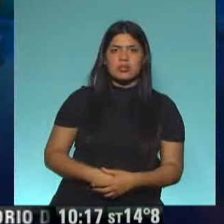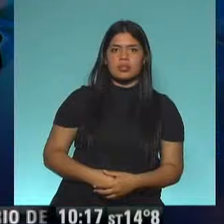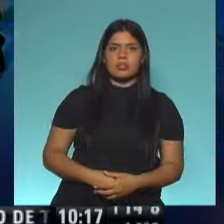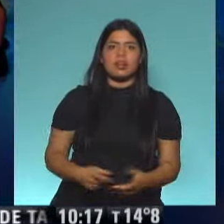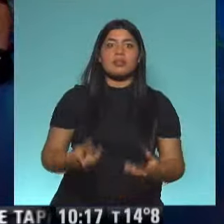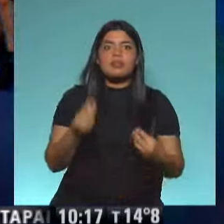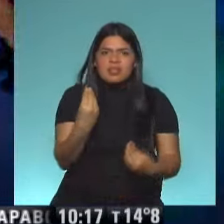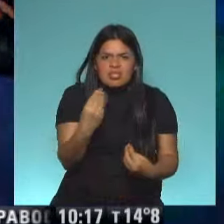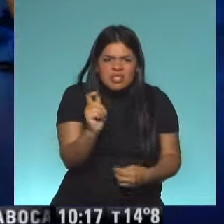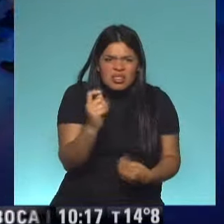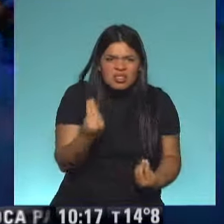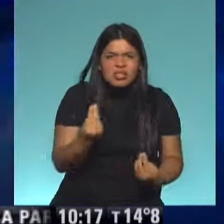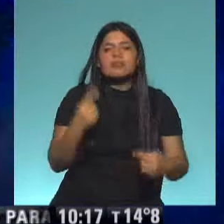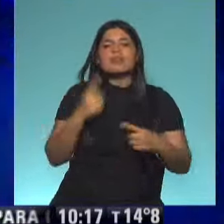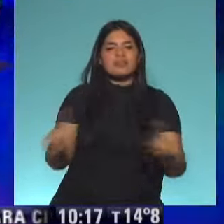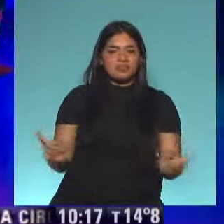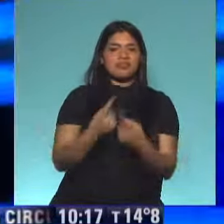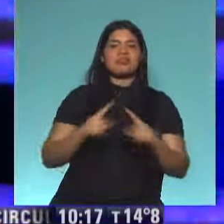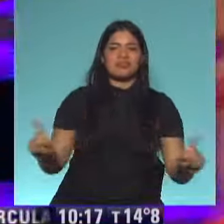¡Poneme la música para que se baile!